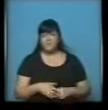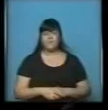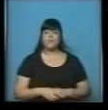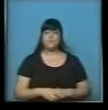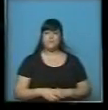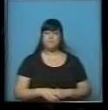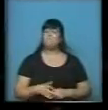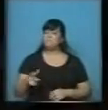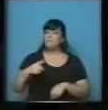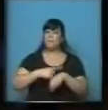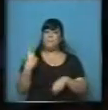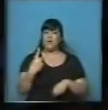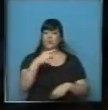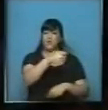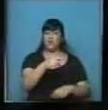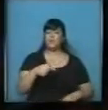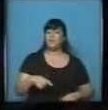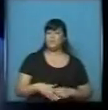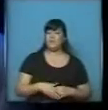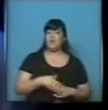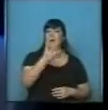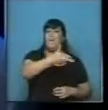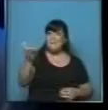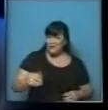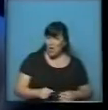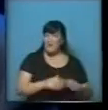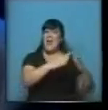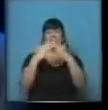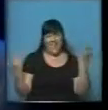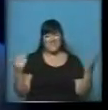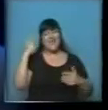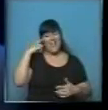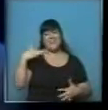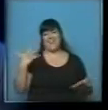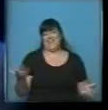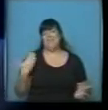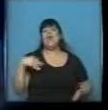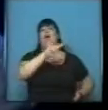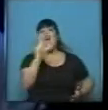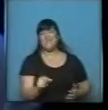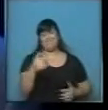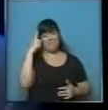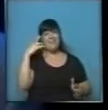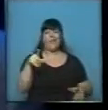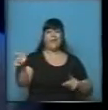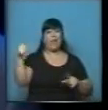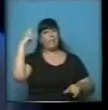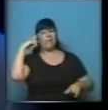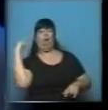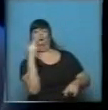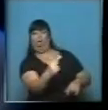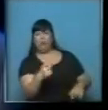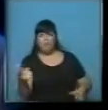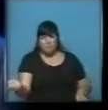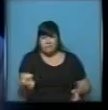Bien, su minuto. La gente en su casa es muy inteligente, el pueblo argentino. Lo está subestimando, se da